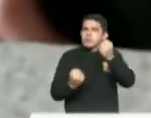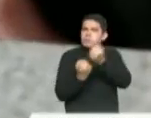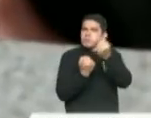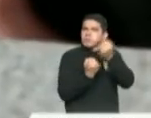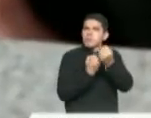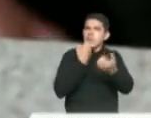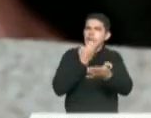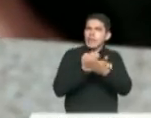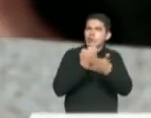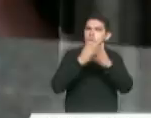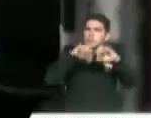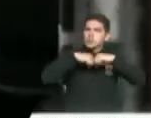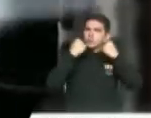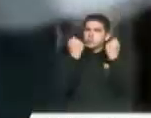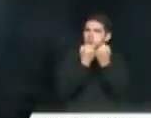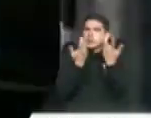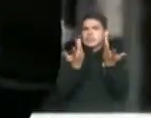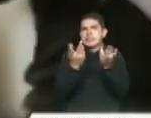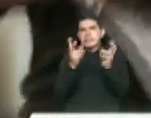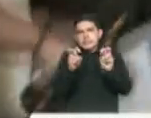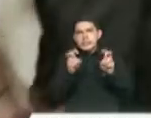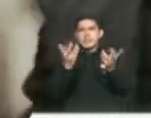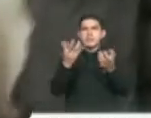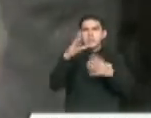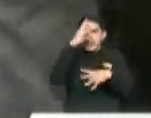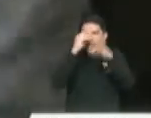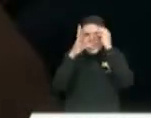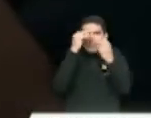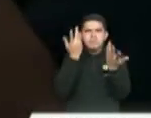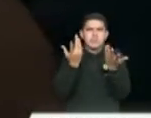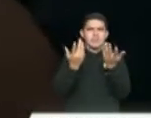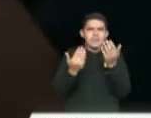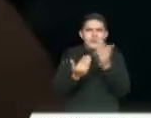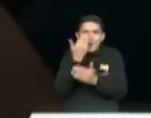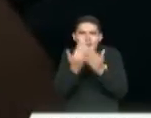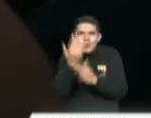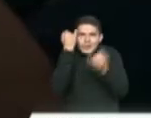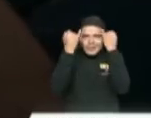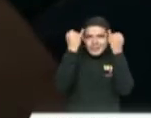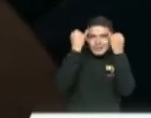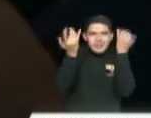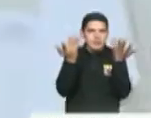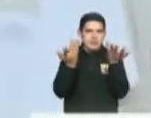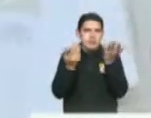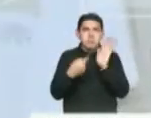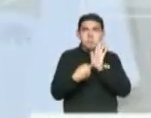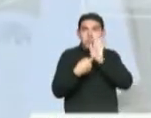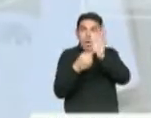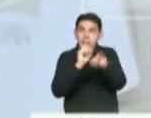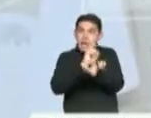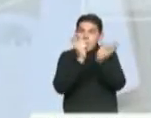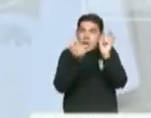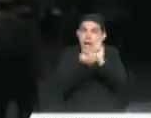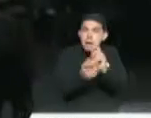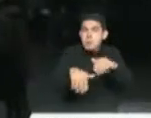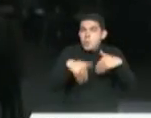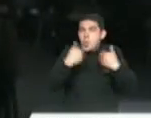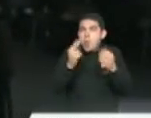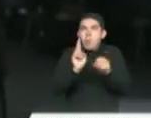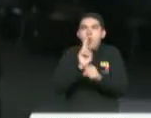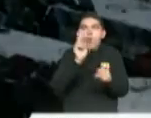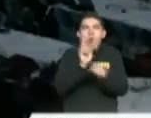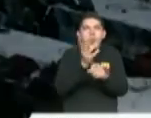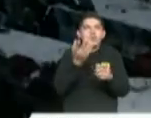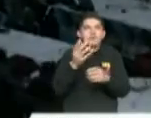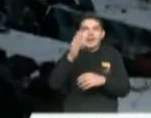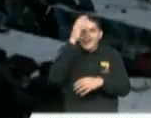economía social de los conocimientos la creatividad y la innovación además busca modificar el paradigma sobre el uso y aprovechamiento